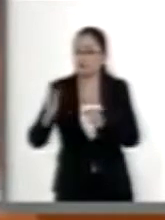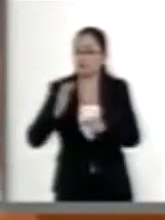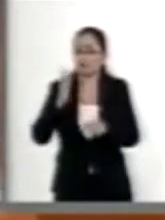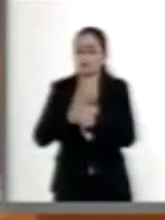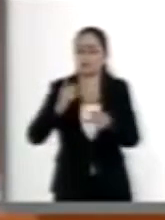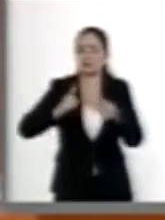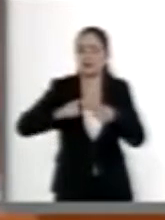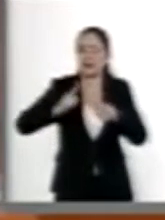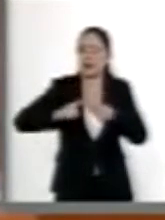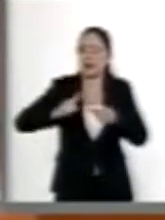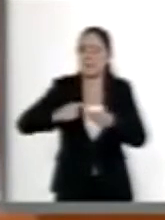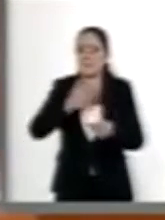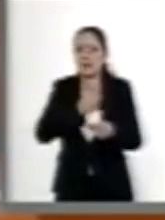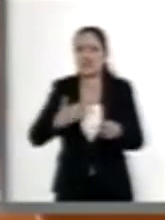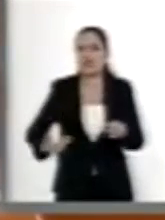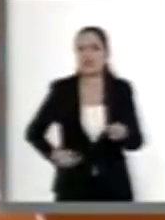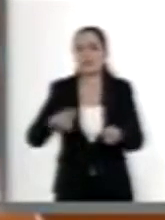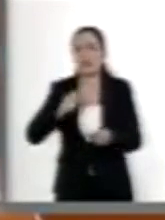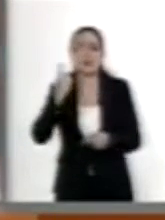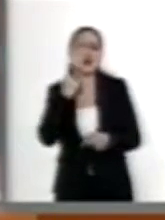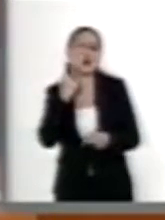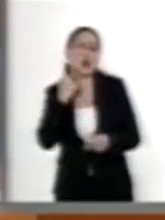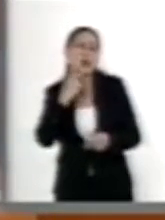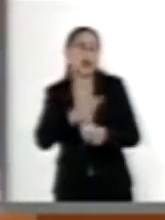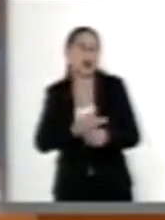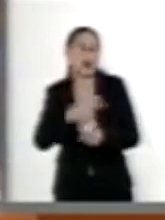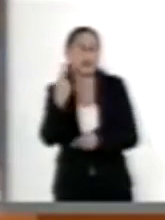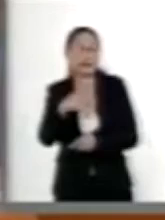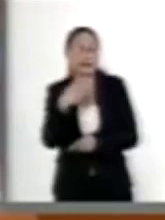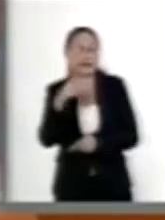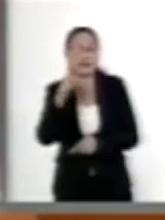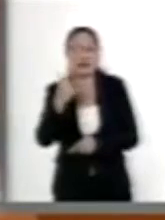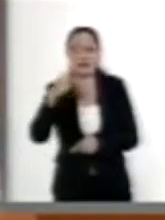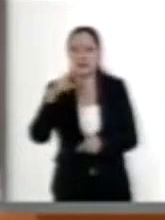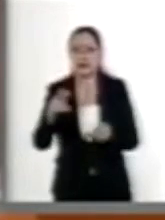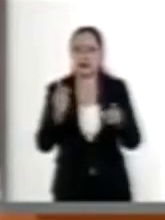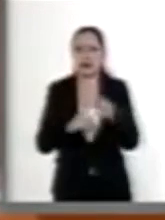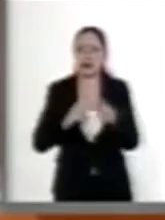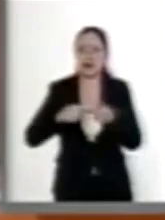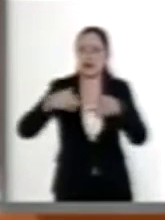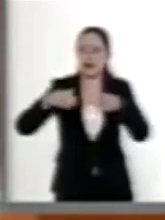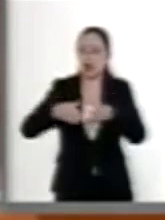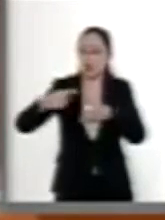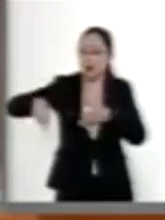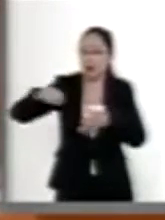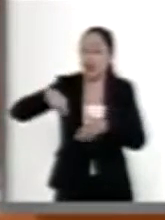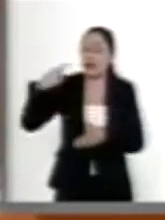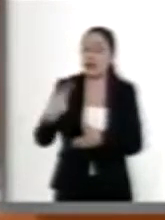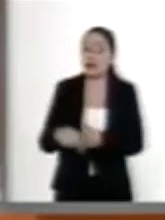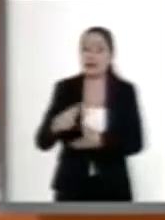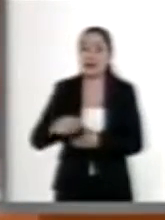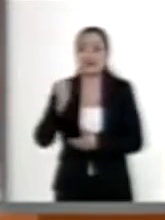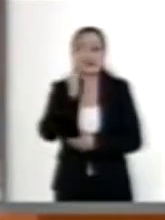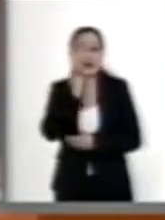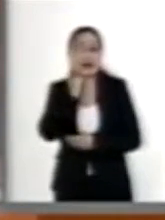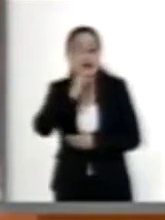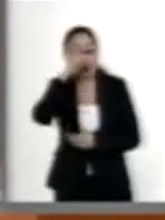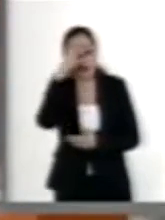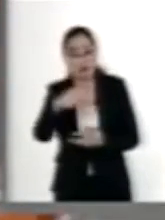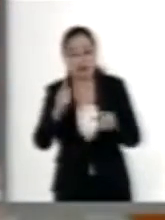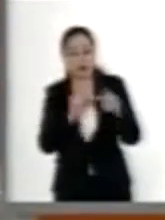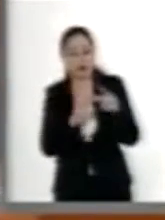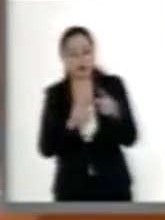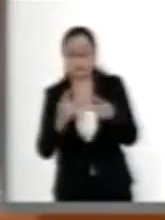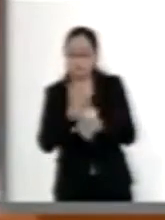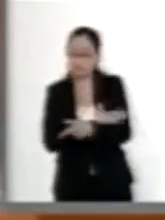Poder Ejecutivo como Procuradora General de la República, en el Poder Legislativo como Senadora de la República,